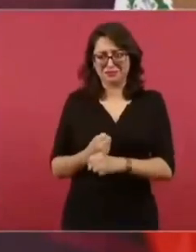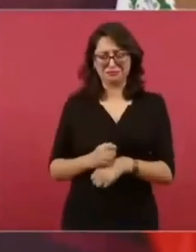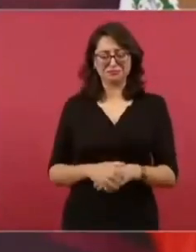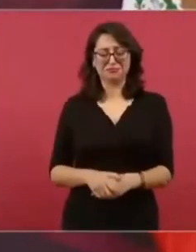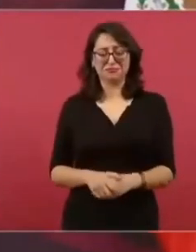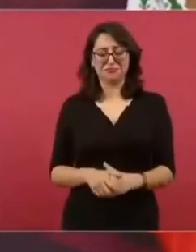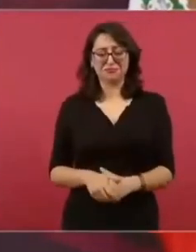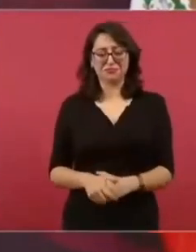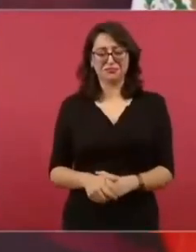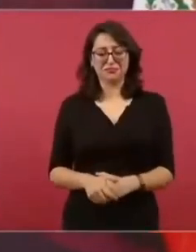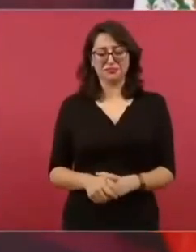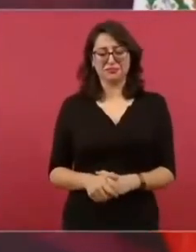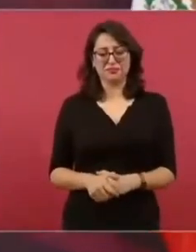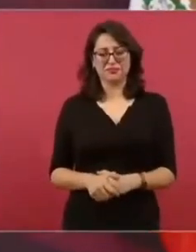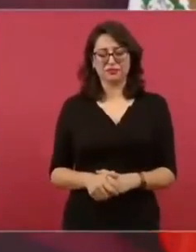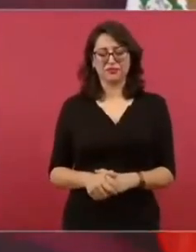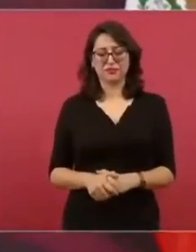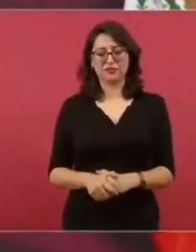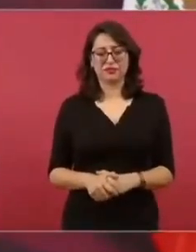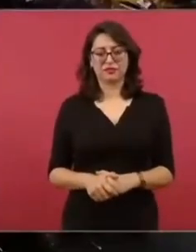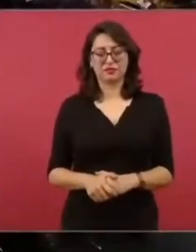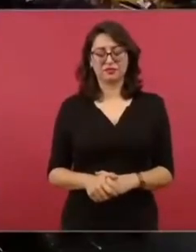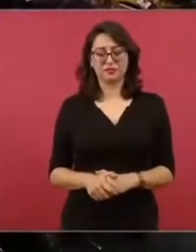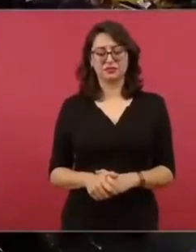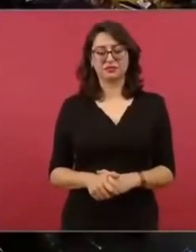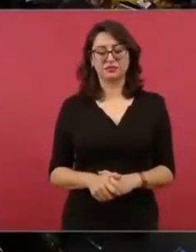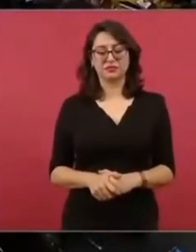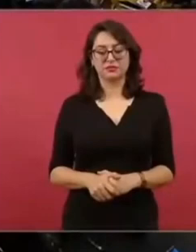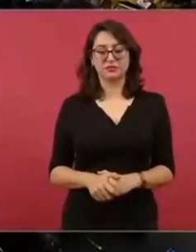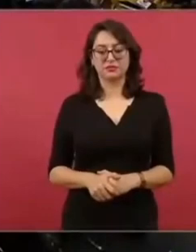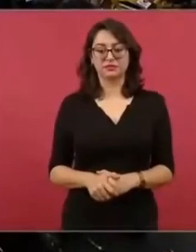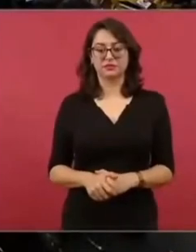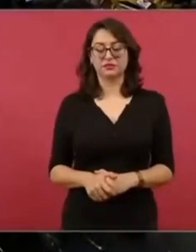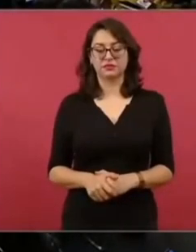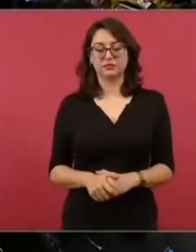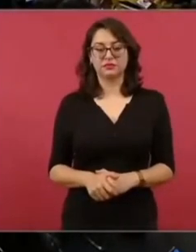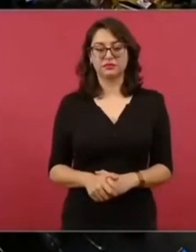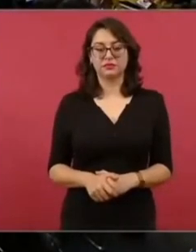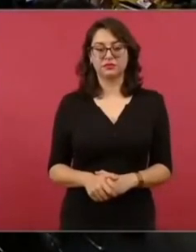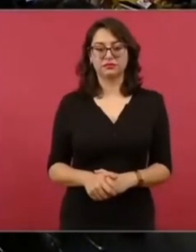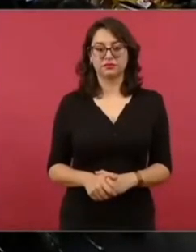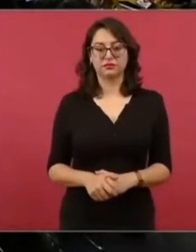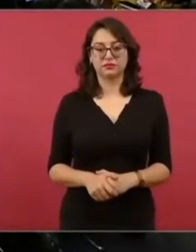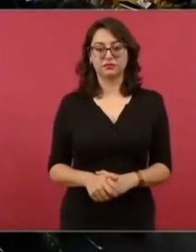cuando quisimos establecer